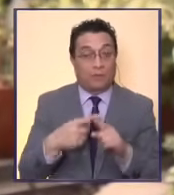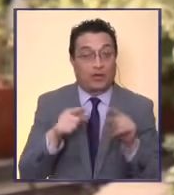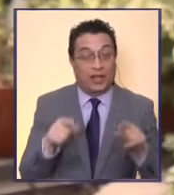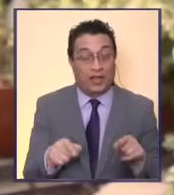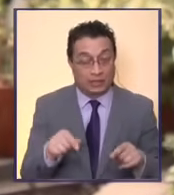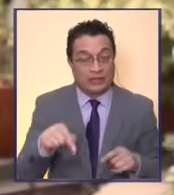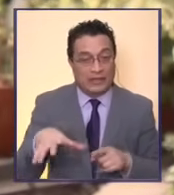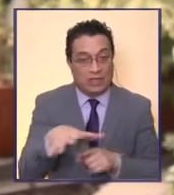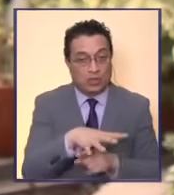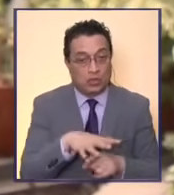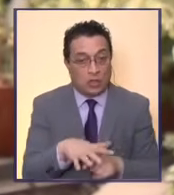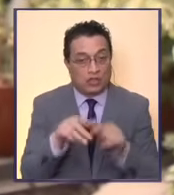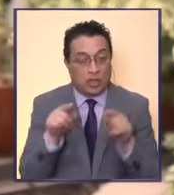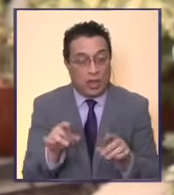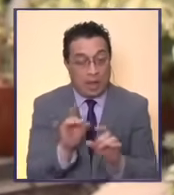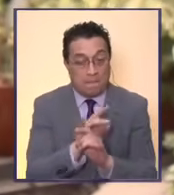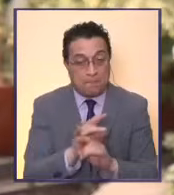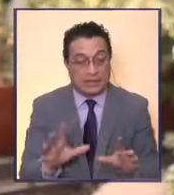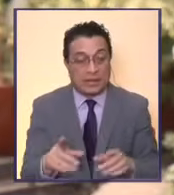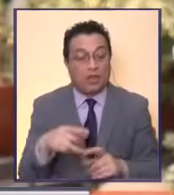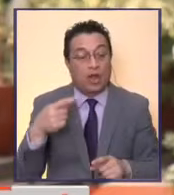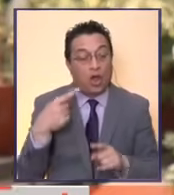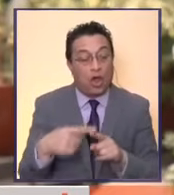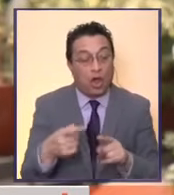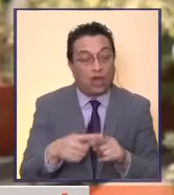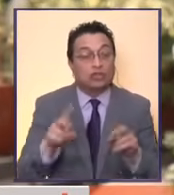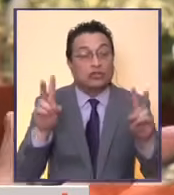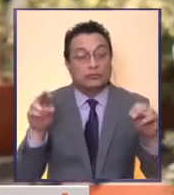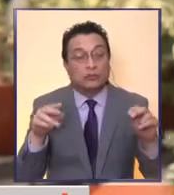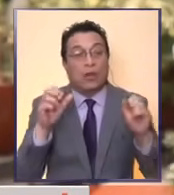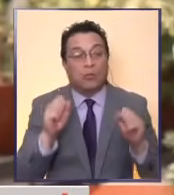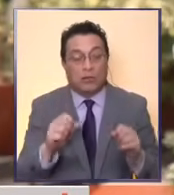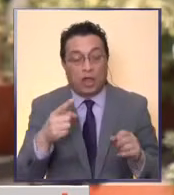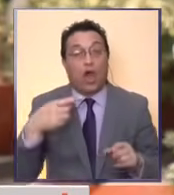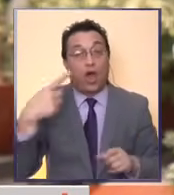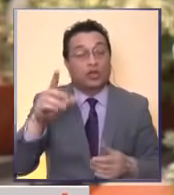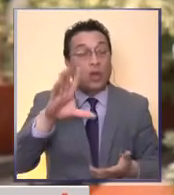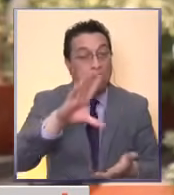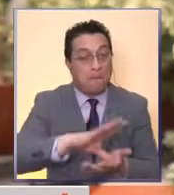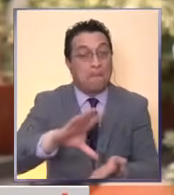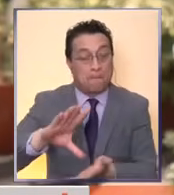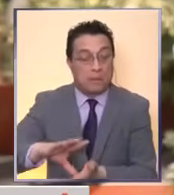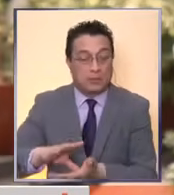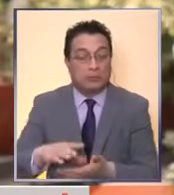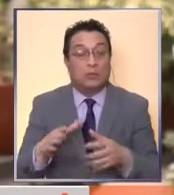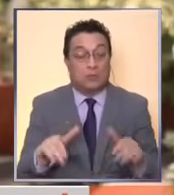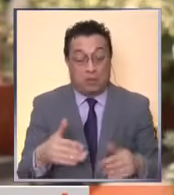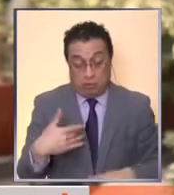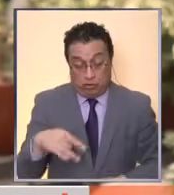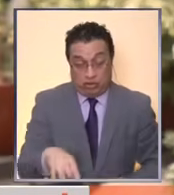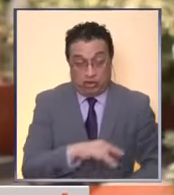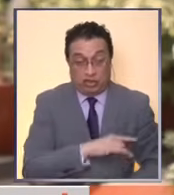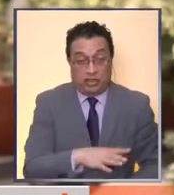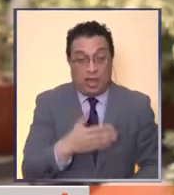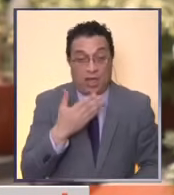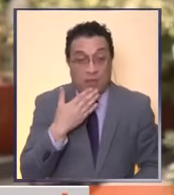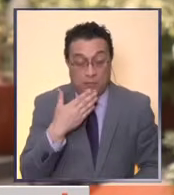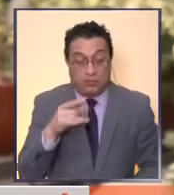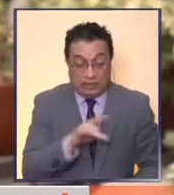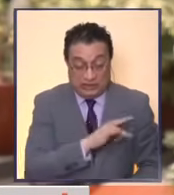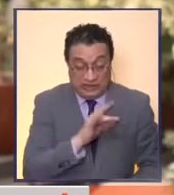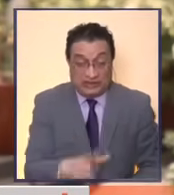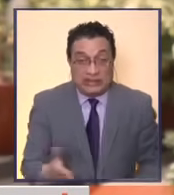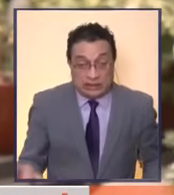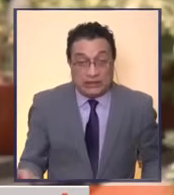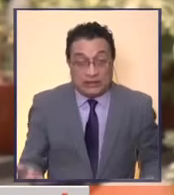en particular, que en otros casos podríamos decir ha ocurrido en otros países, está ocurriendo en nuestro país, ocurrió en Chile, es un